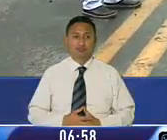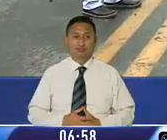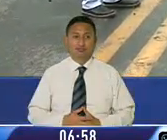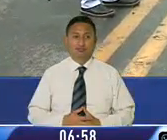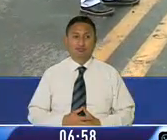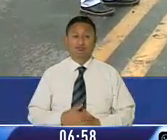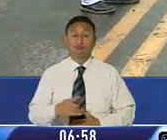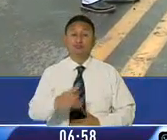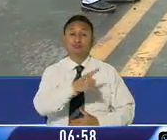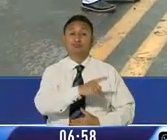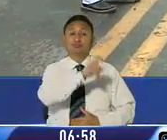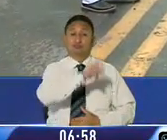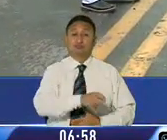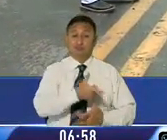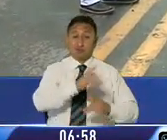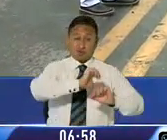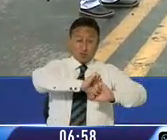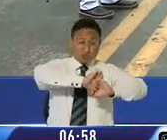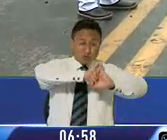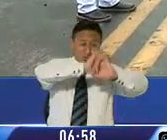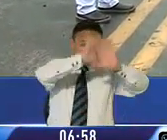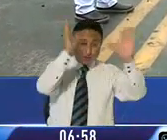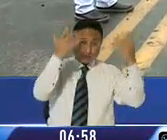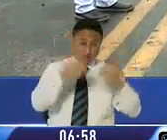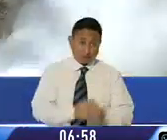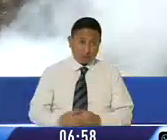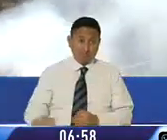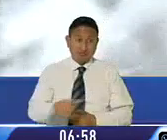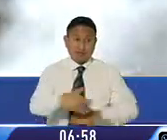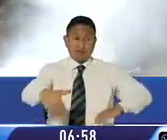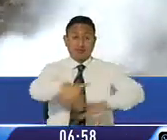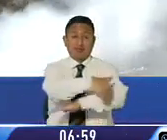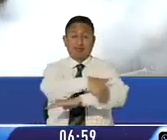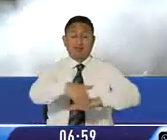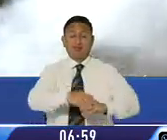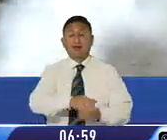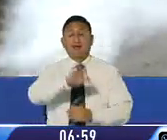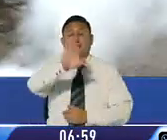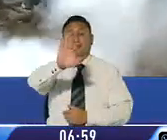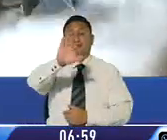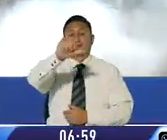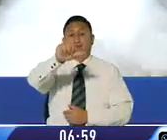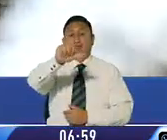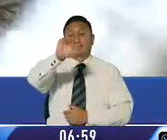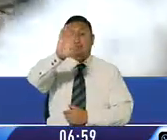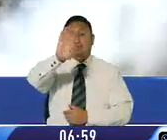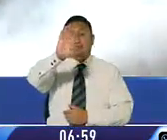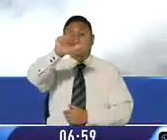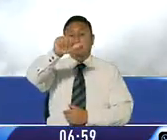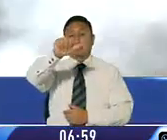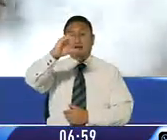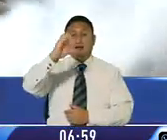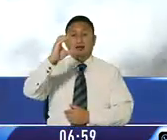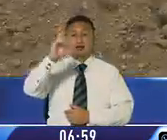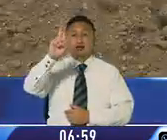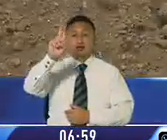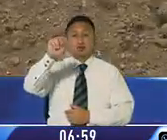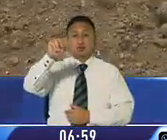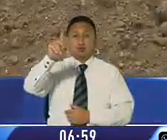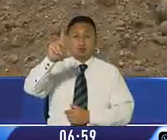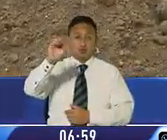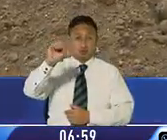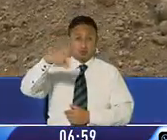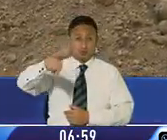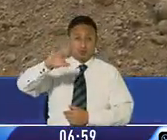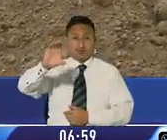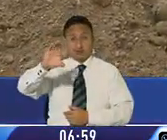Los manifestantes madrugaron y antes que el sol aparezca, el tramo de la vía Tabacundo Cajas fue bloqueado en varios puntos. Montañas de tierra impedían